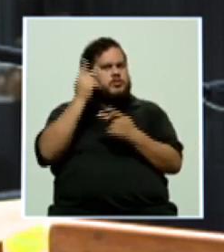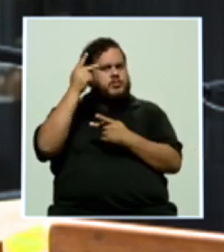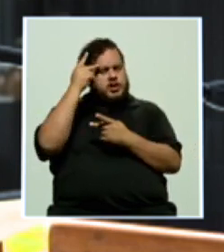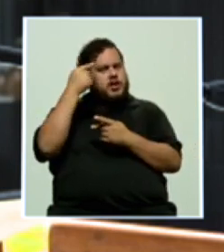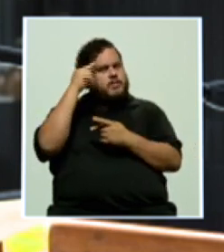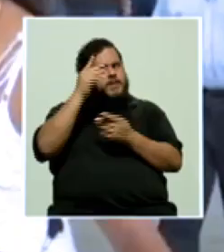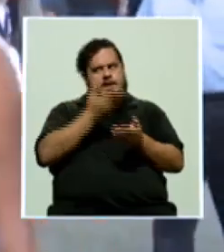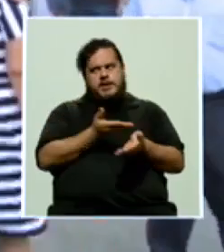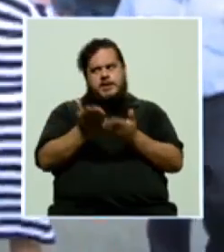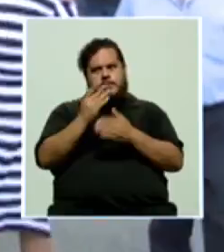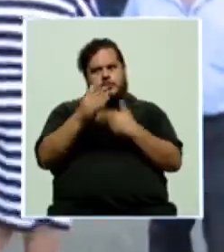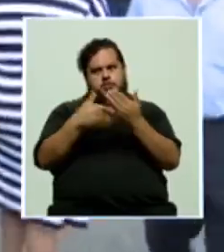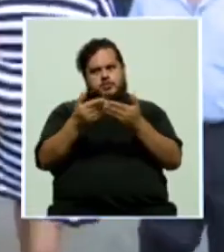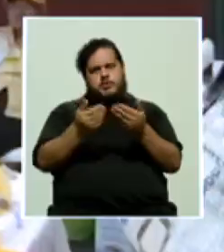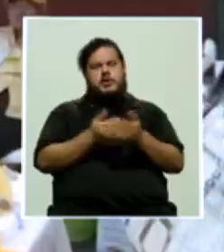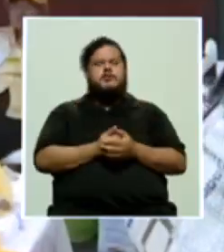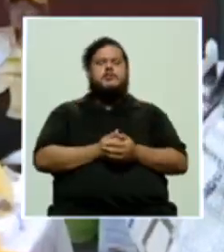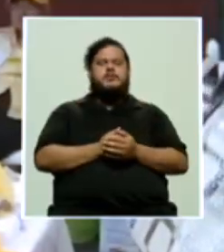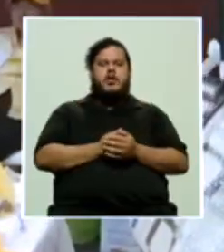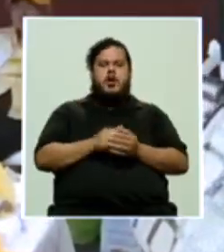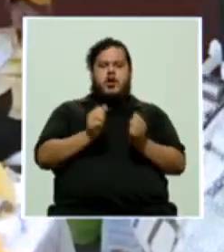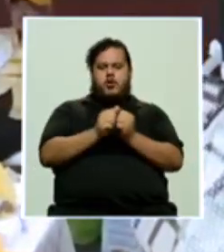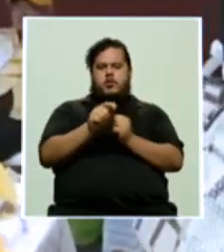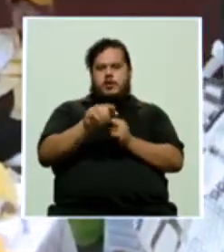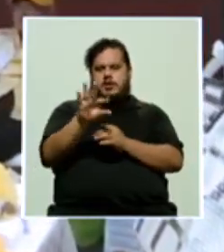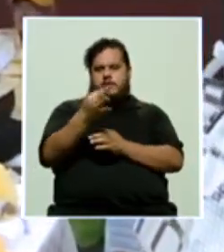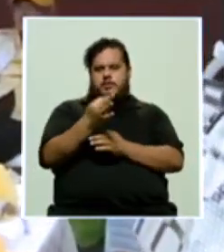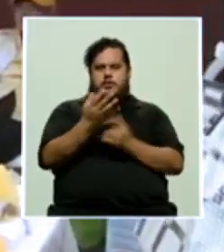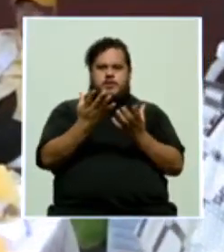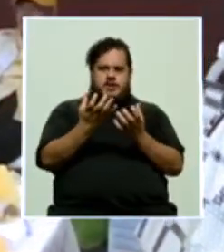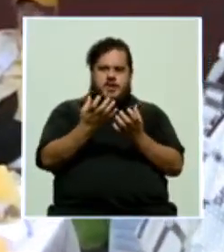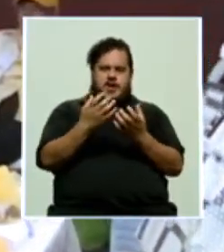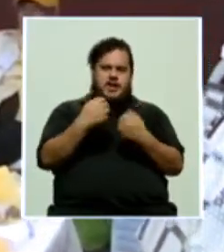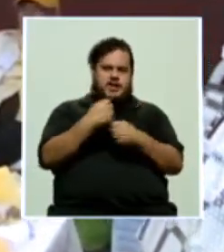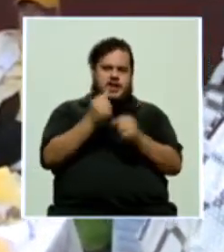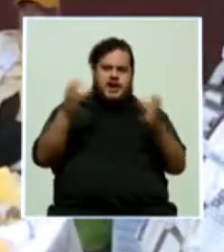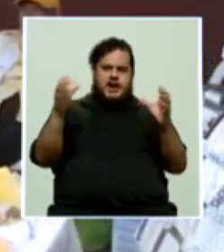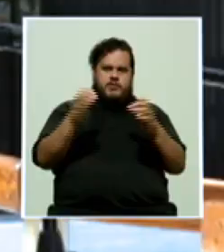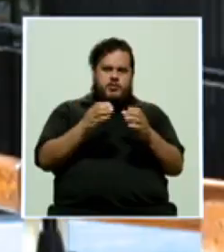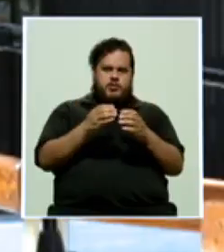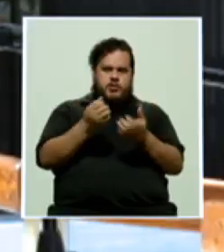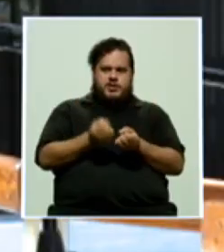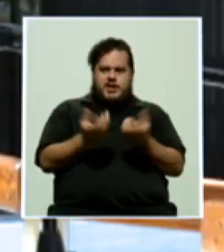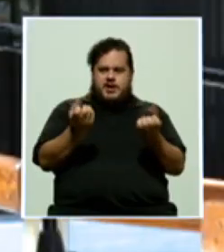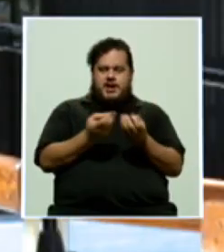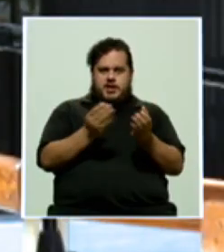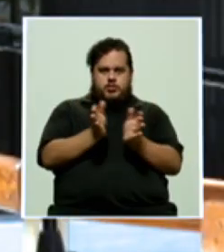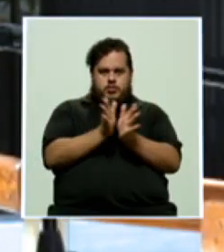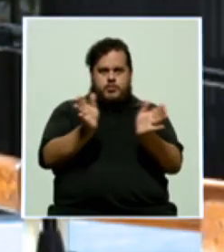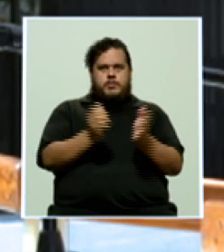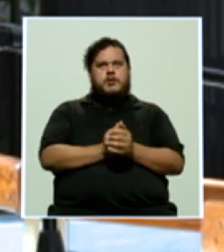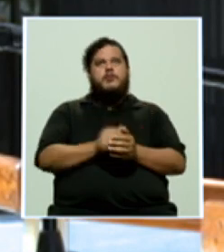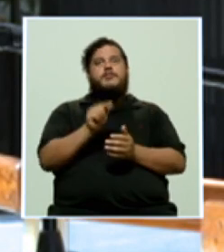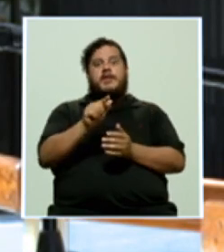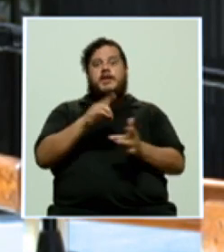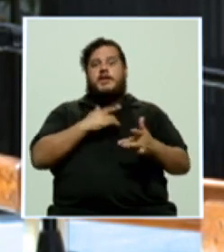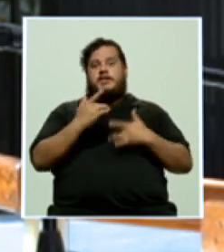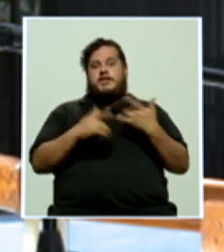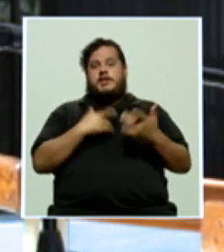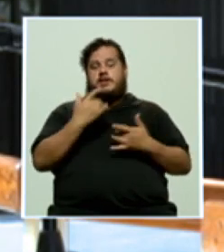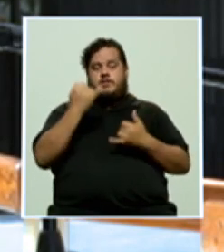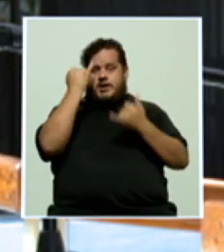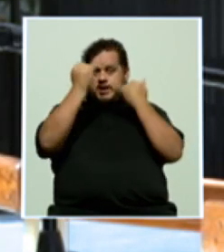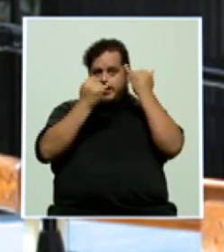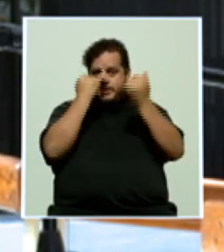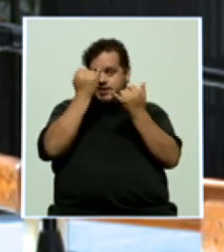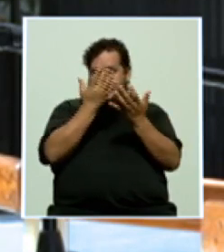procesos. Con esta medida se pretende contribuir a la reducción del gasto público. En este sentido, la iniciativa está